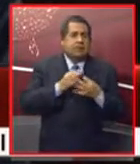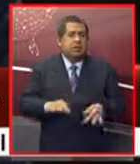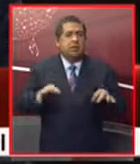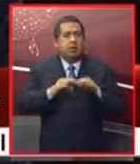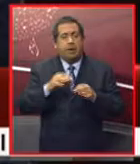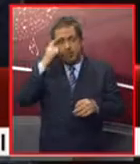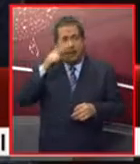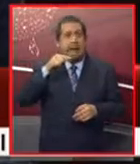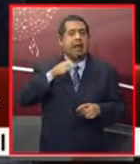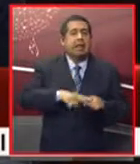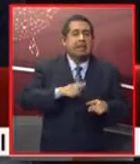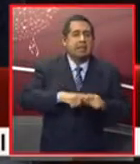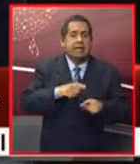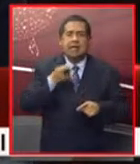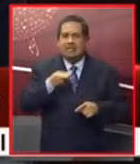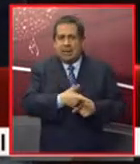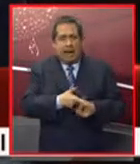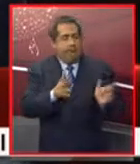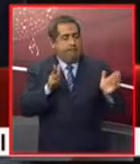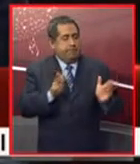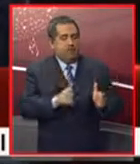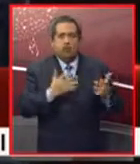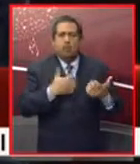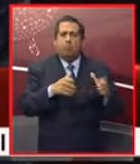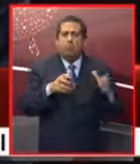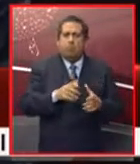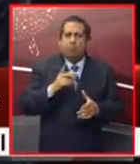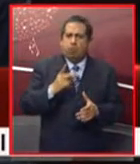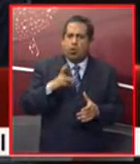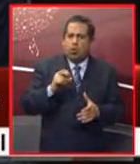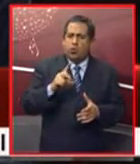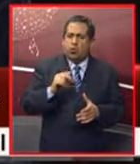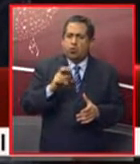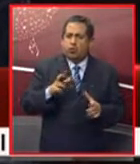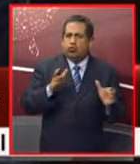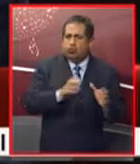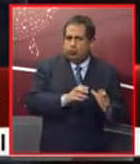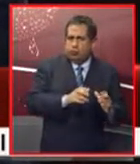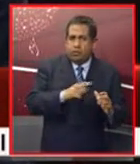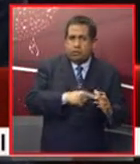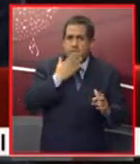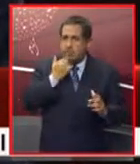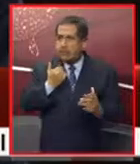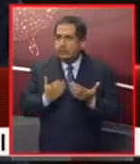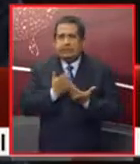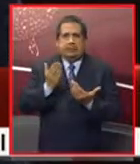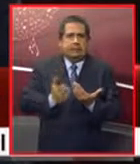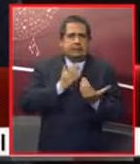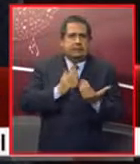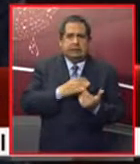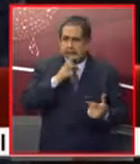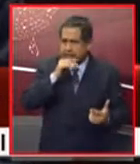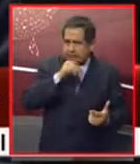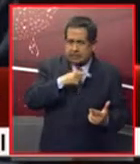hacia los que se consideran pequeños productores, quienes son los que menos tienen y menos